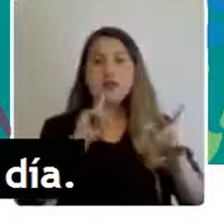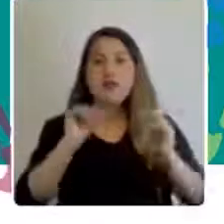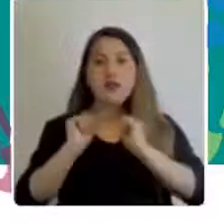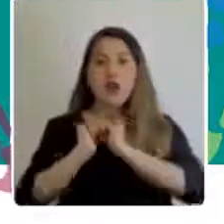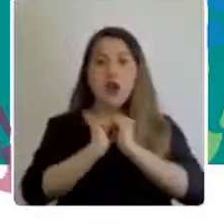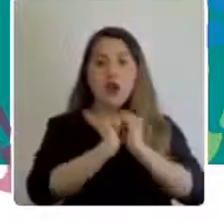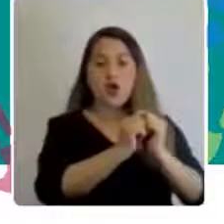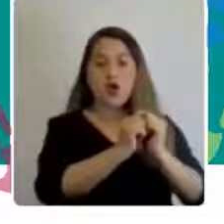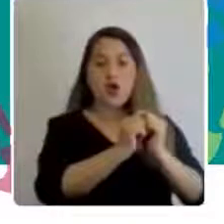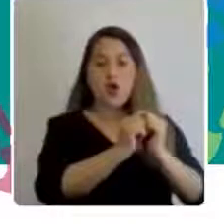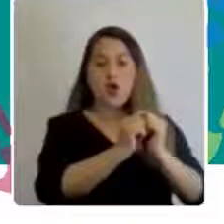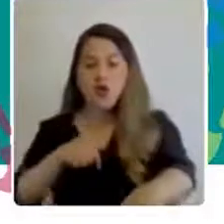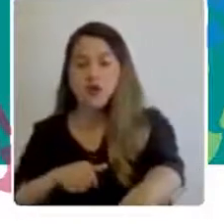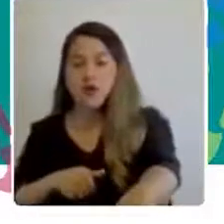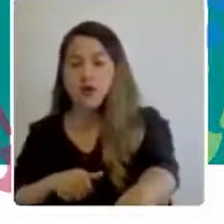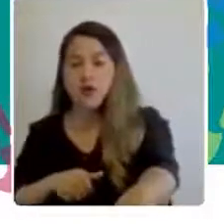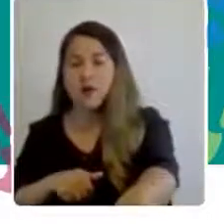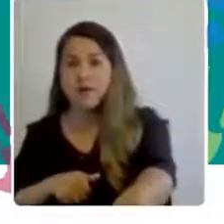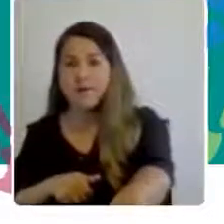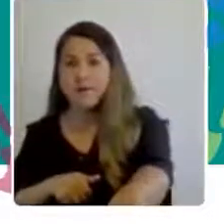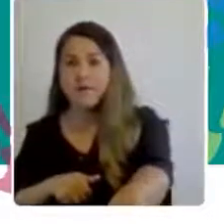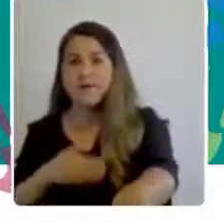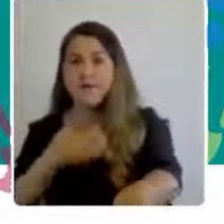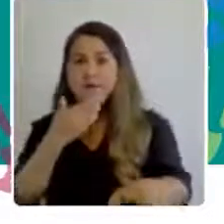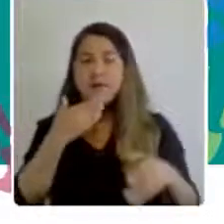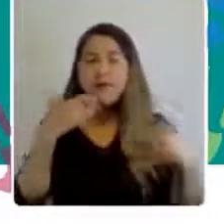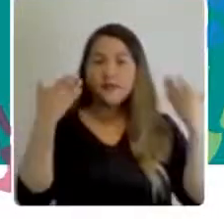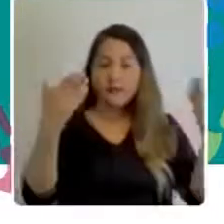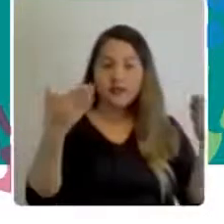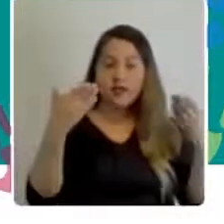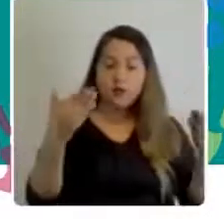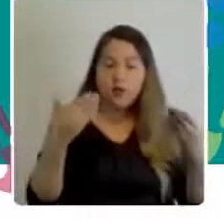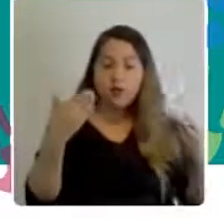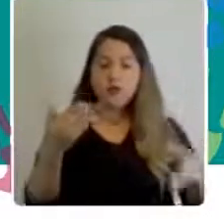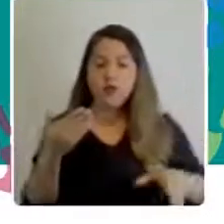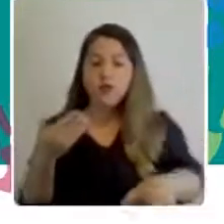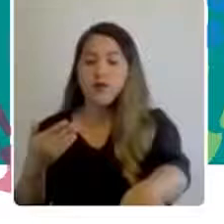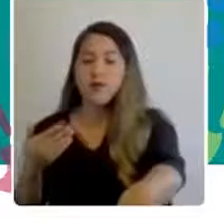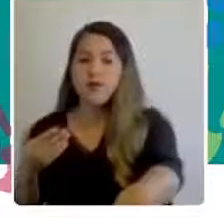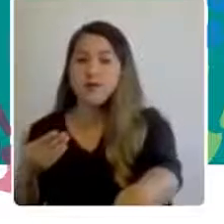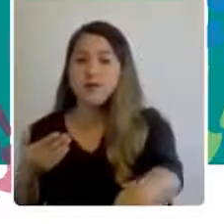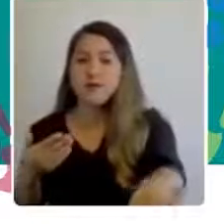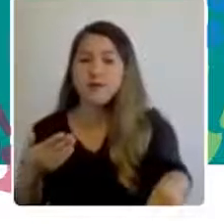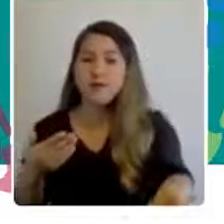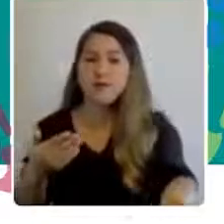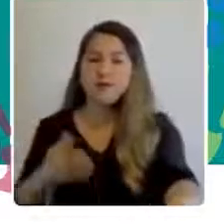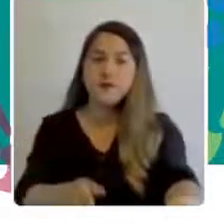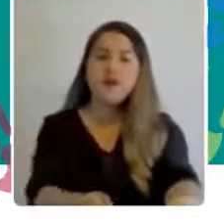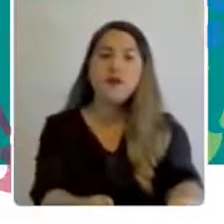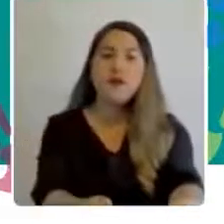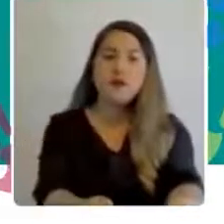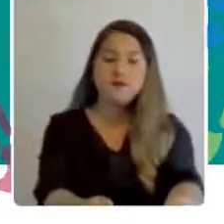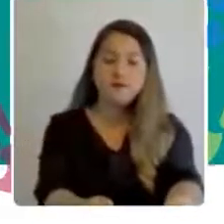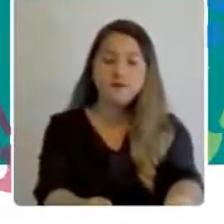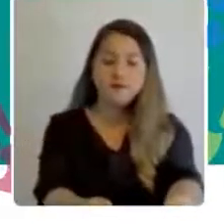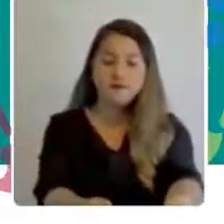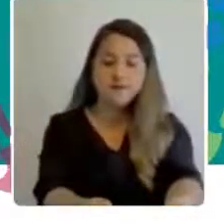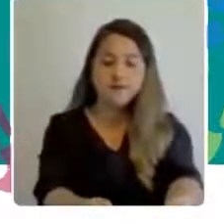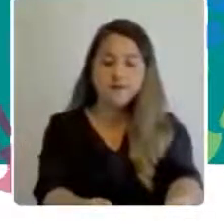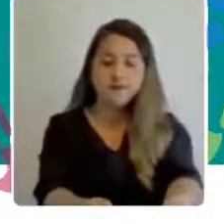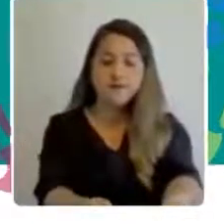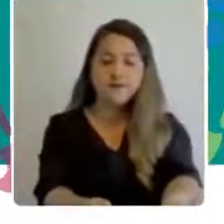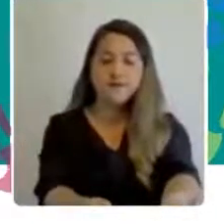día. En particular saludo entonces nuevamente a la doctora Domenica Tarullo, a Stephen Groft, a Dino